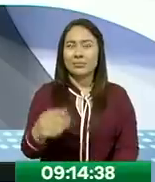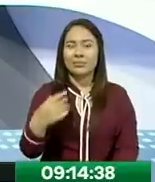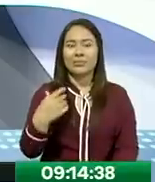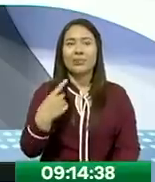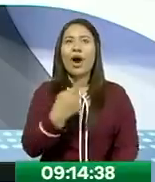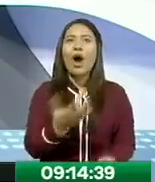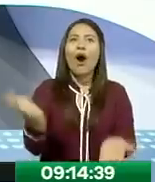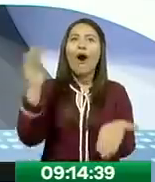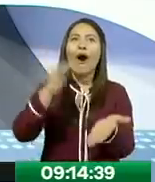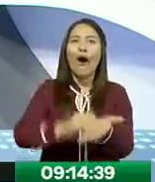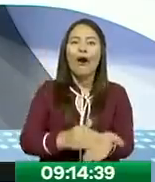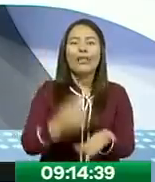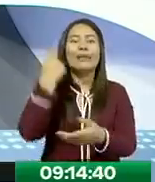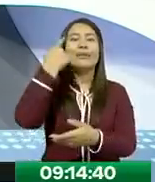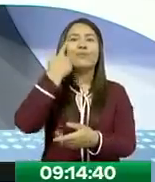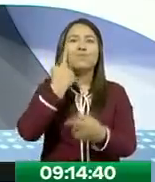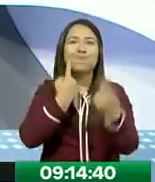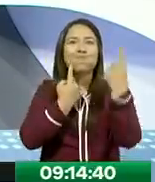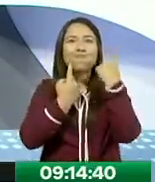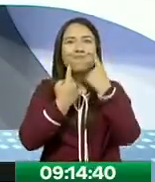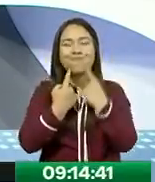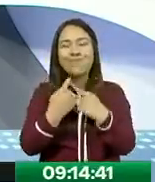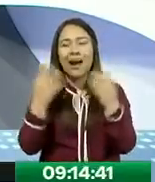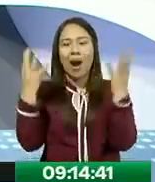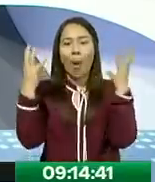Otra vez a operar. Yo en enero empiezo la dieta, Huguito.